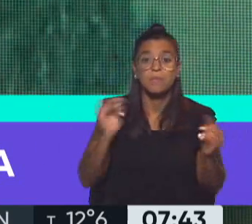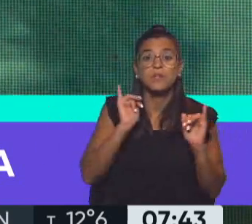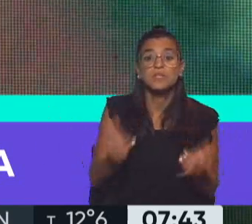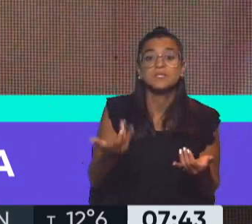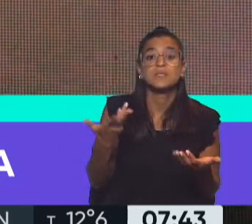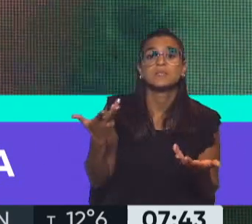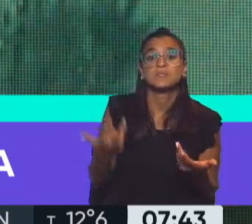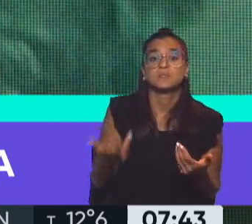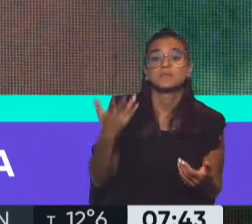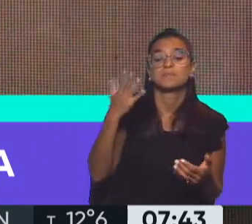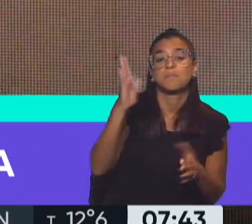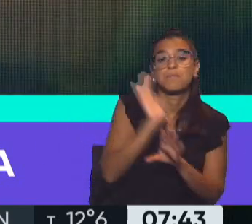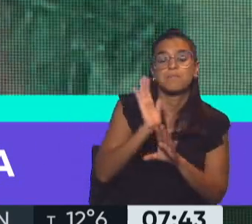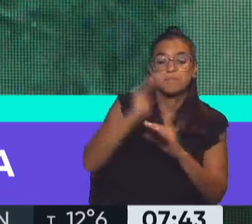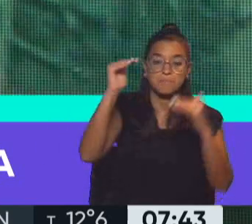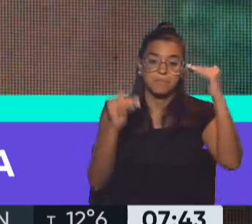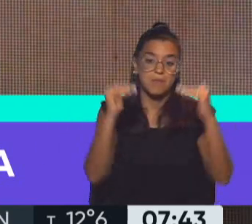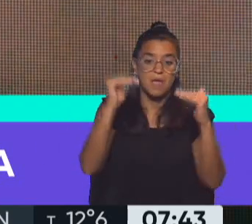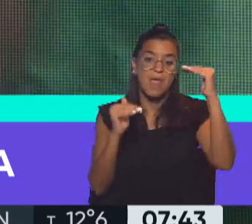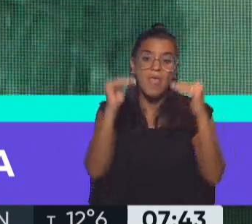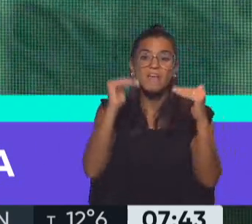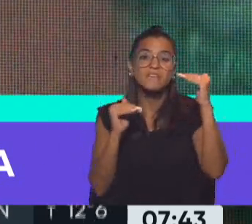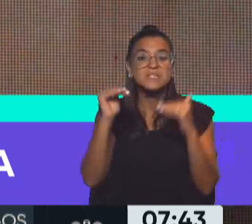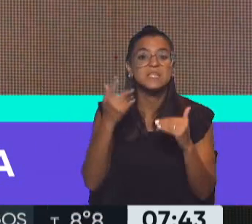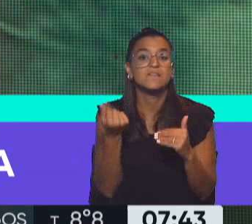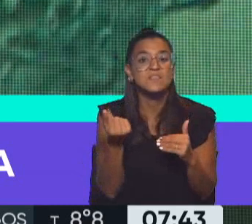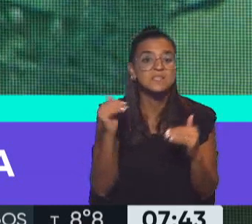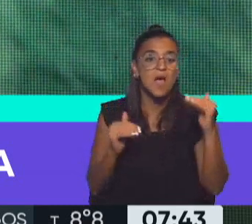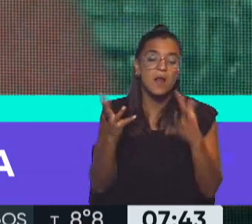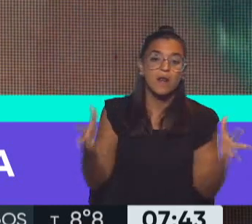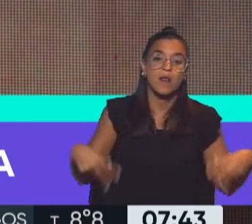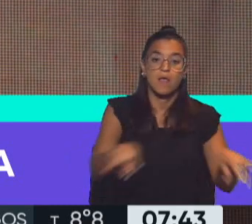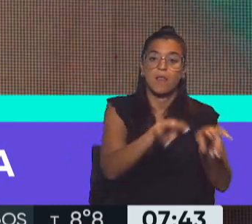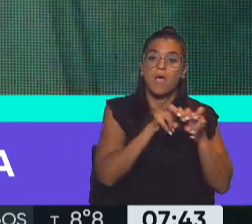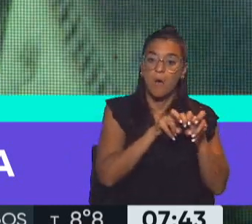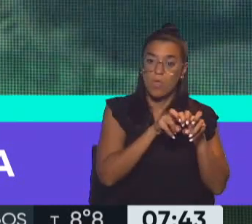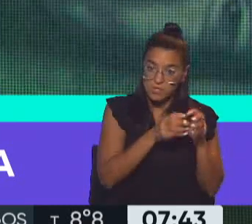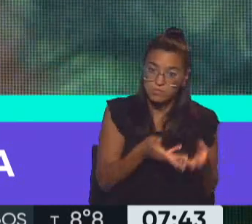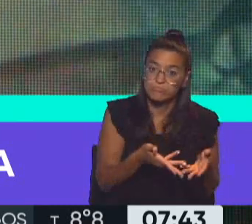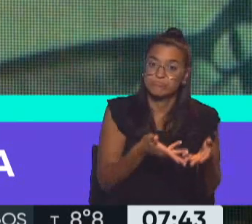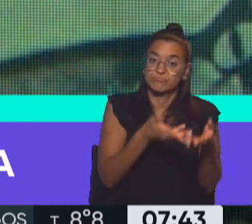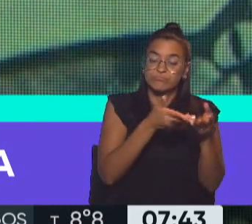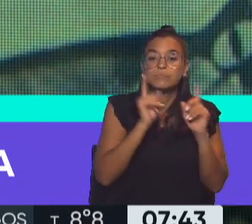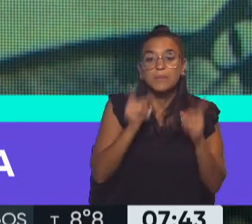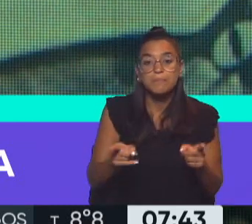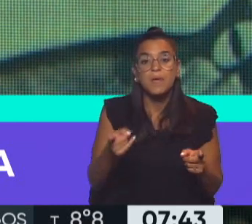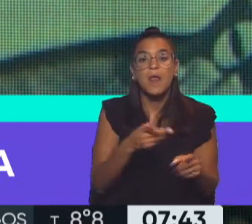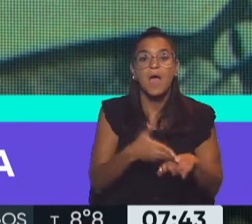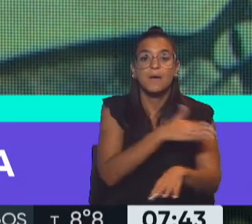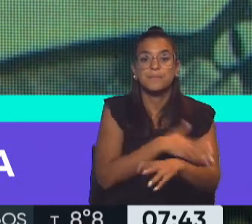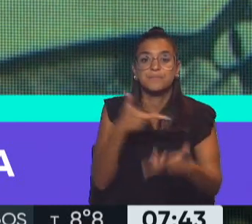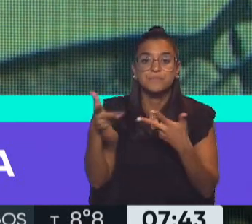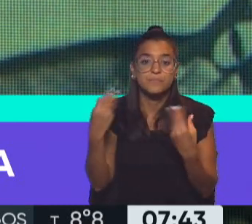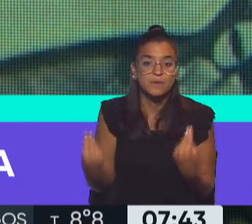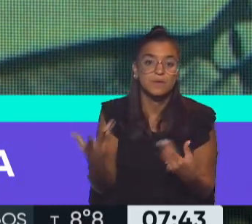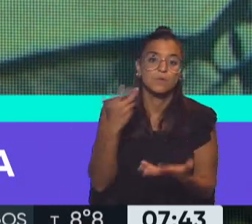sendero de reducción del déficit fiscal que probablemente esté asociado a una recuperación de la recaudación y a lo que estuvimos hablando de una